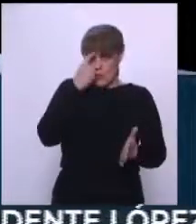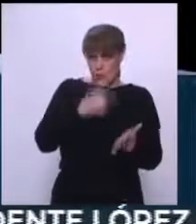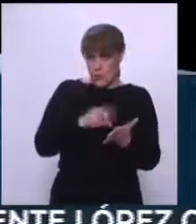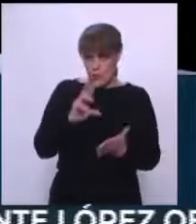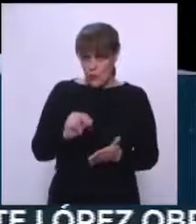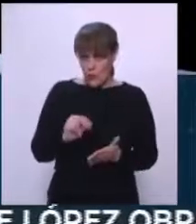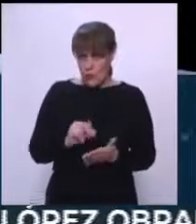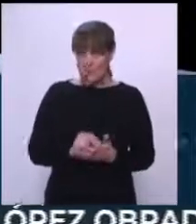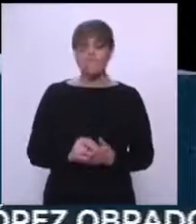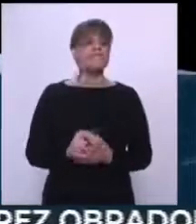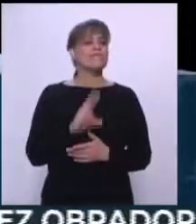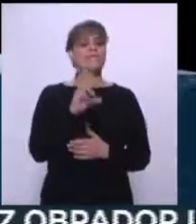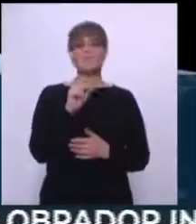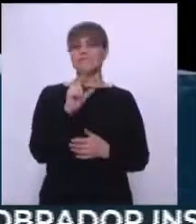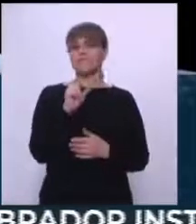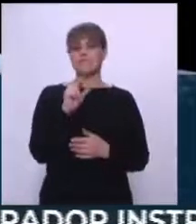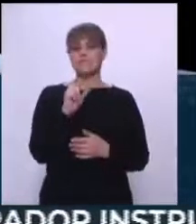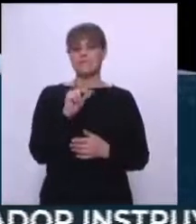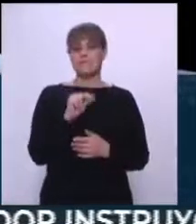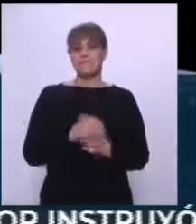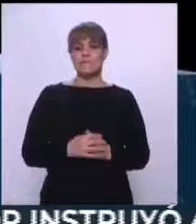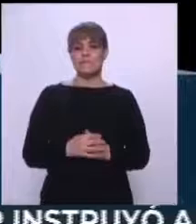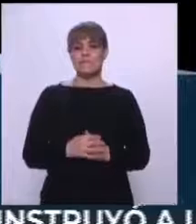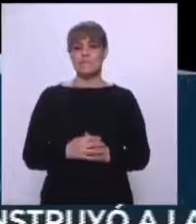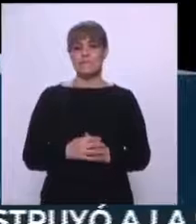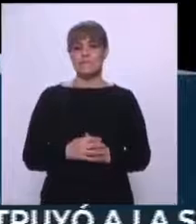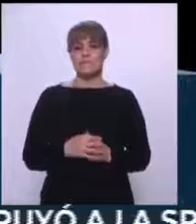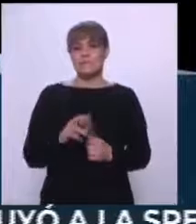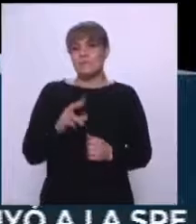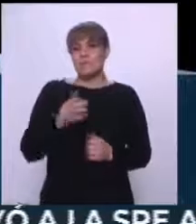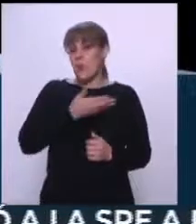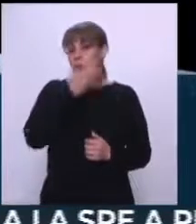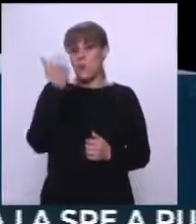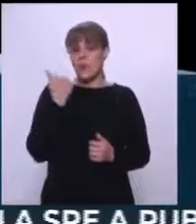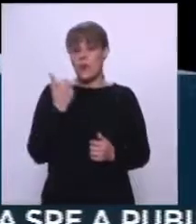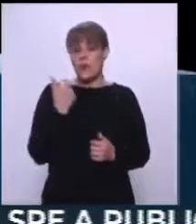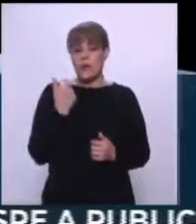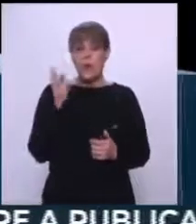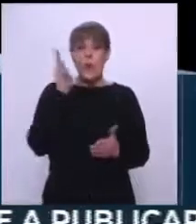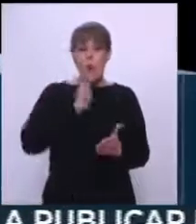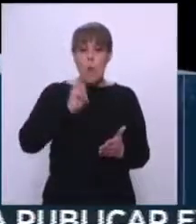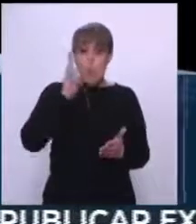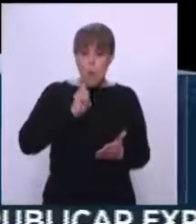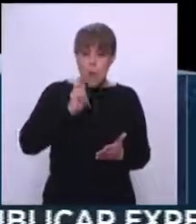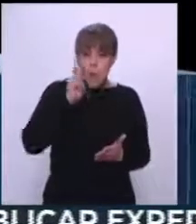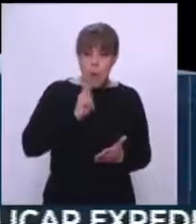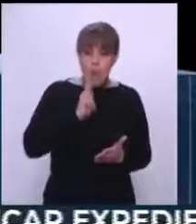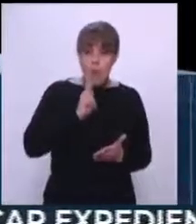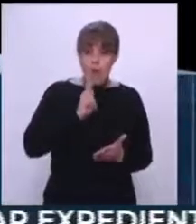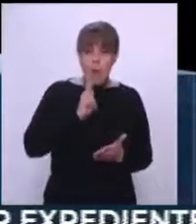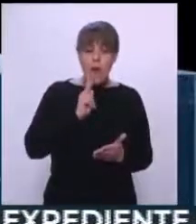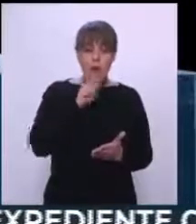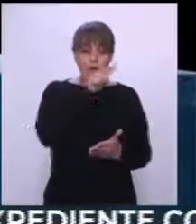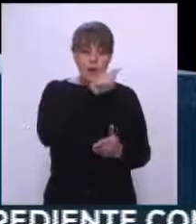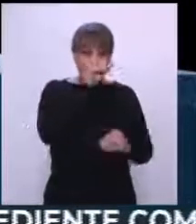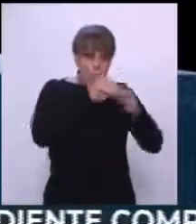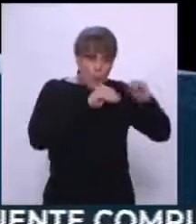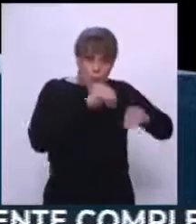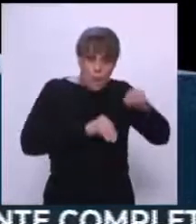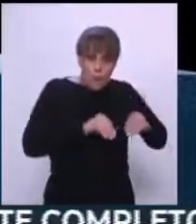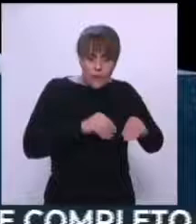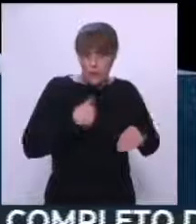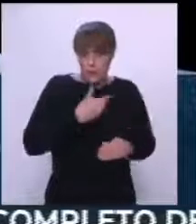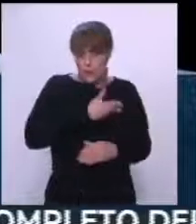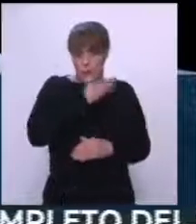no, realmente yo no tendría ninguna manera de saber si las pruebas fueron fabricadas.